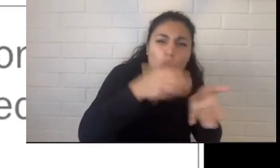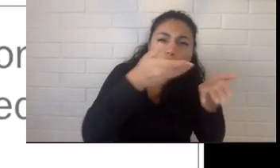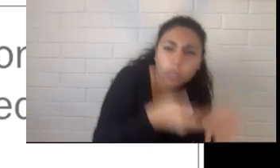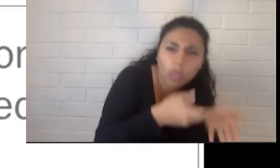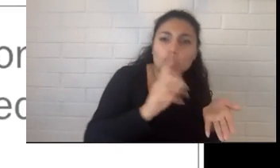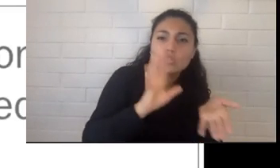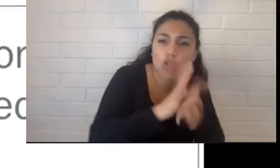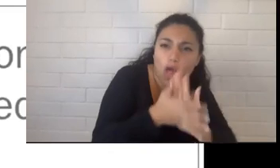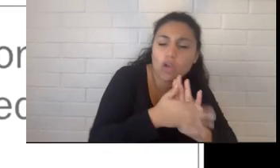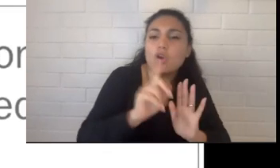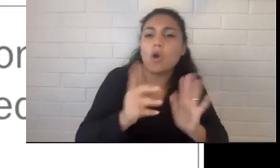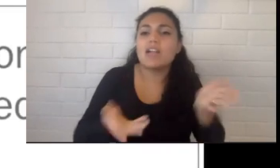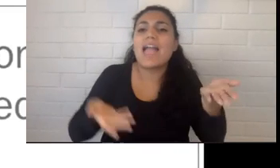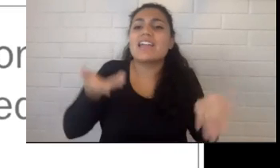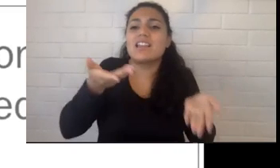haber muchos